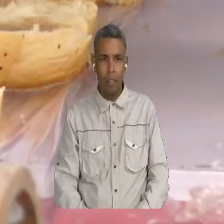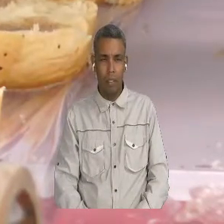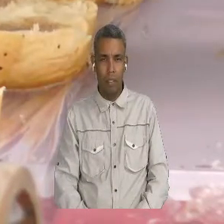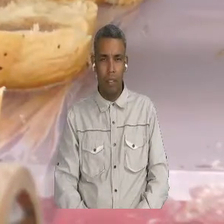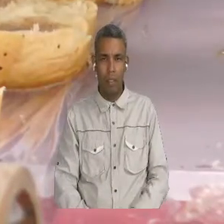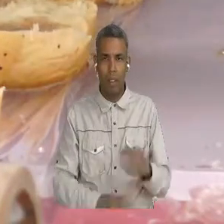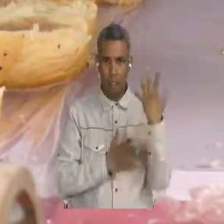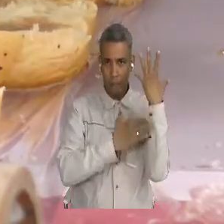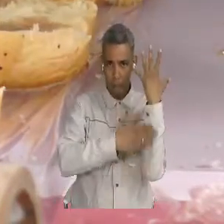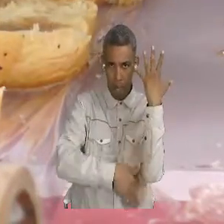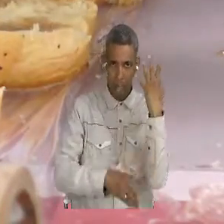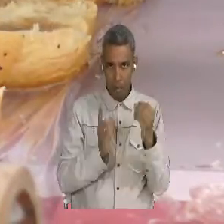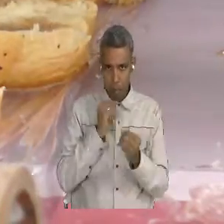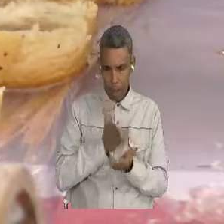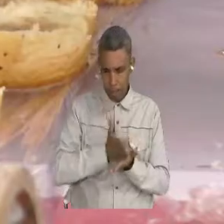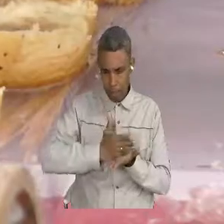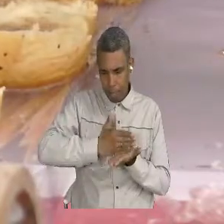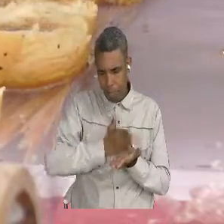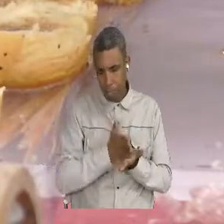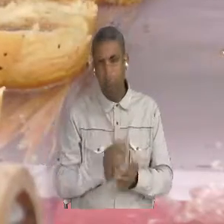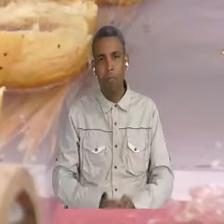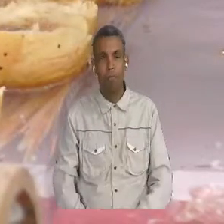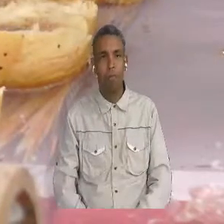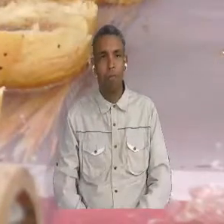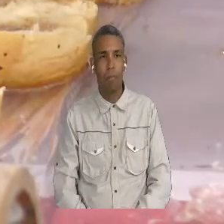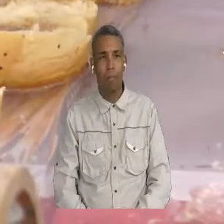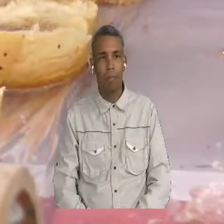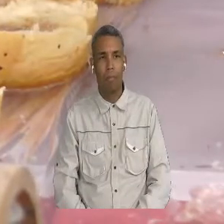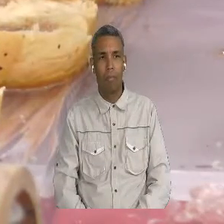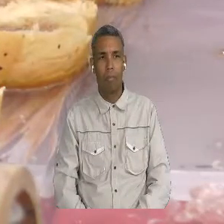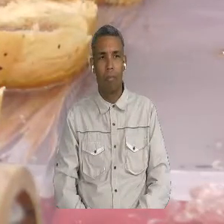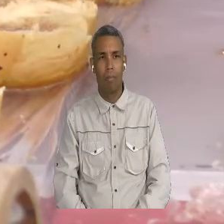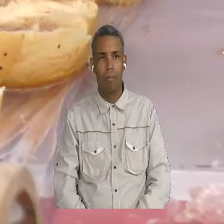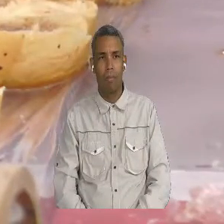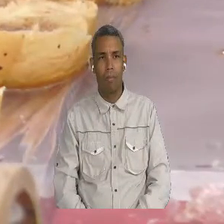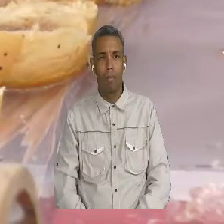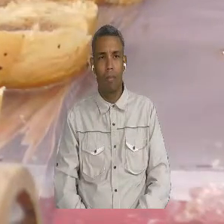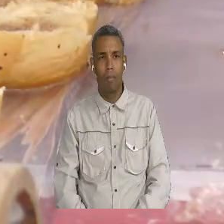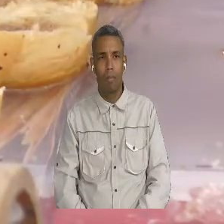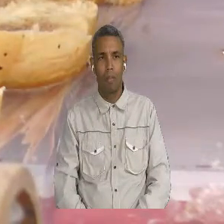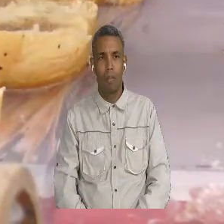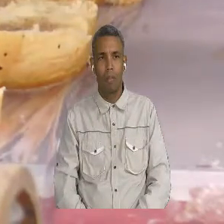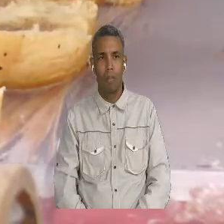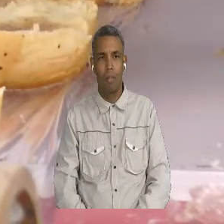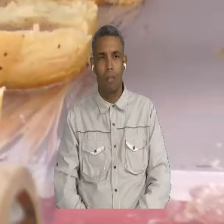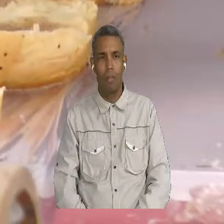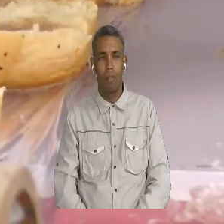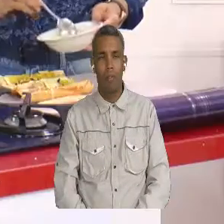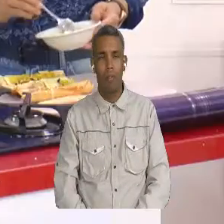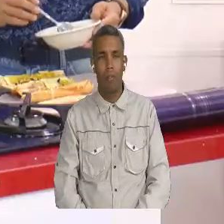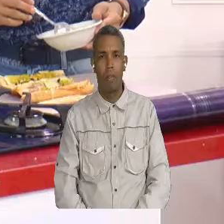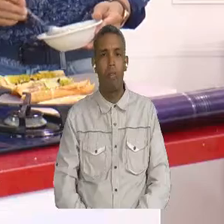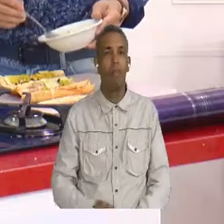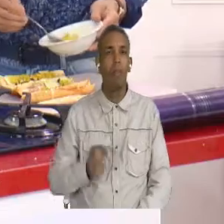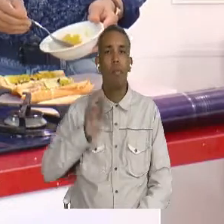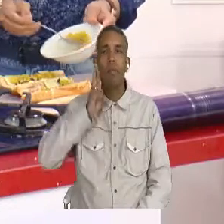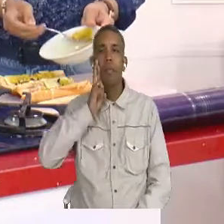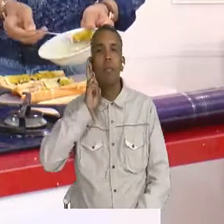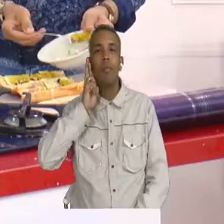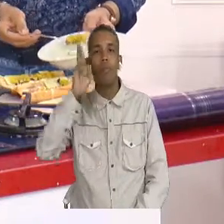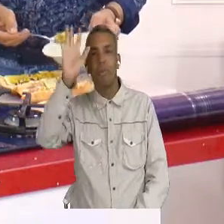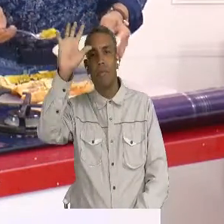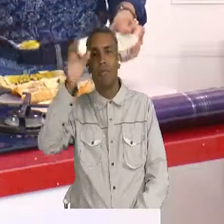cerrar el rollo. El rollo, eso. Quiero saludar a nuestra compañera Rochi, que no nos